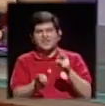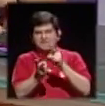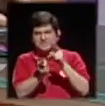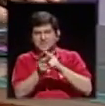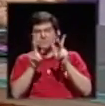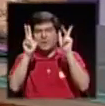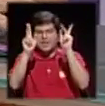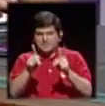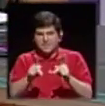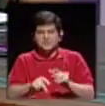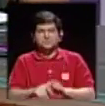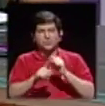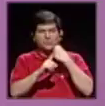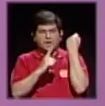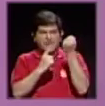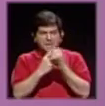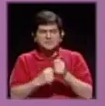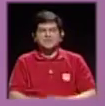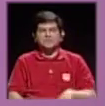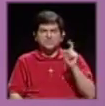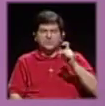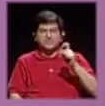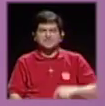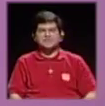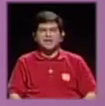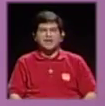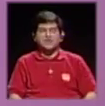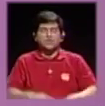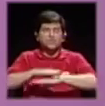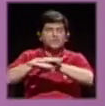las personas en la condición de desplazamiento también.